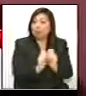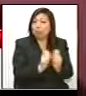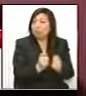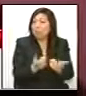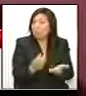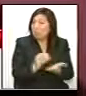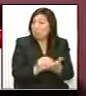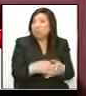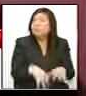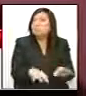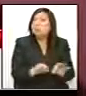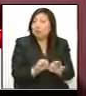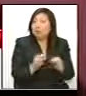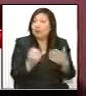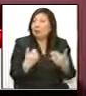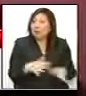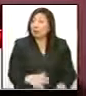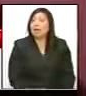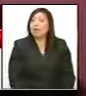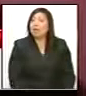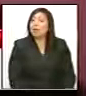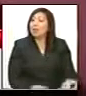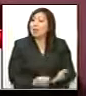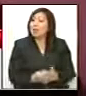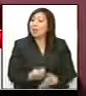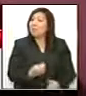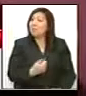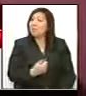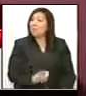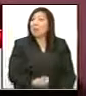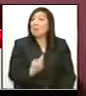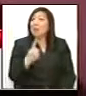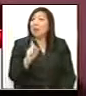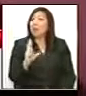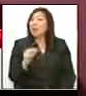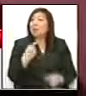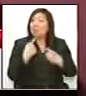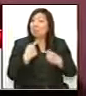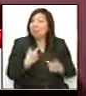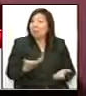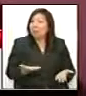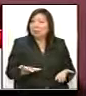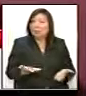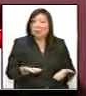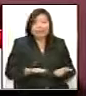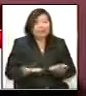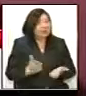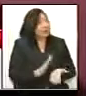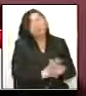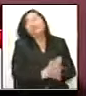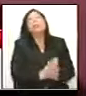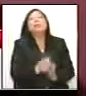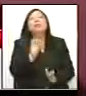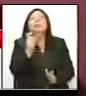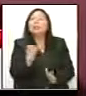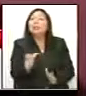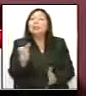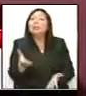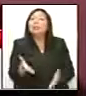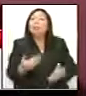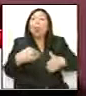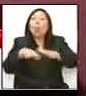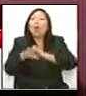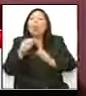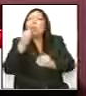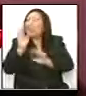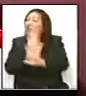muy importante ya, inclusive en la compra misma, para no estar perdiendo ni recursos ni personal en